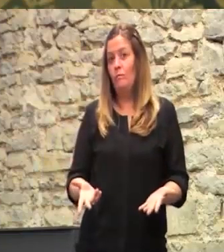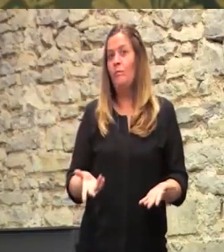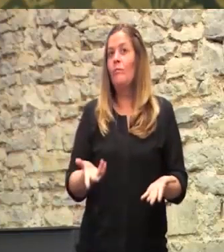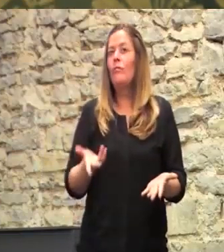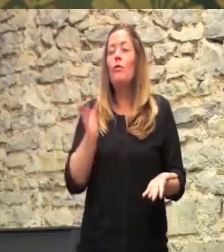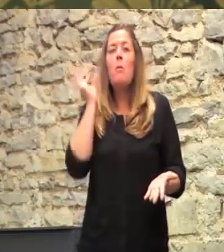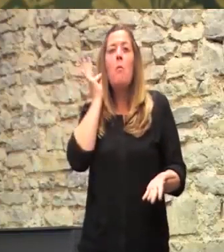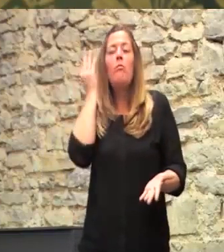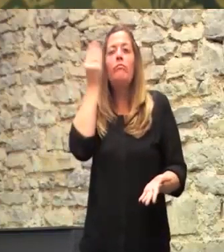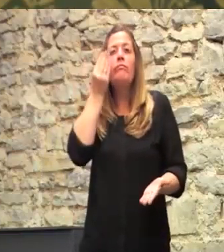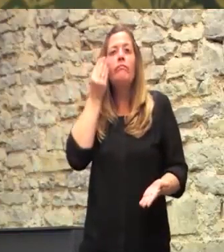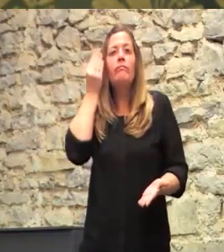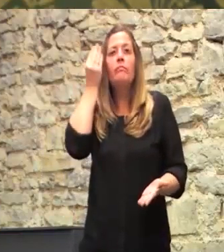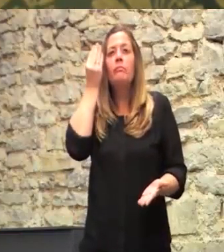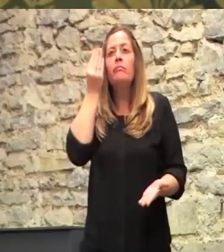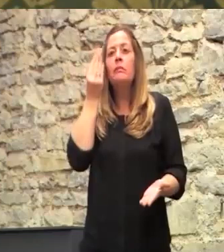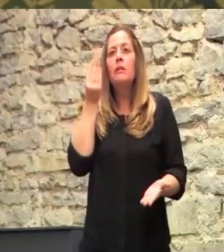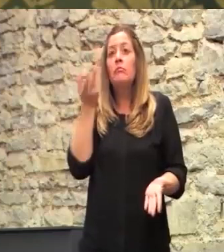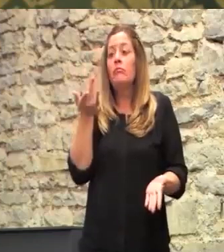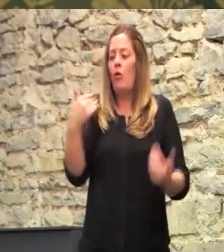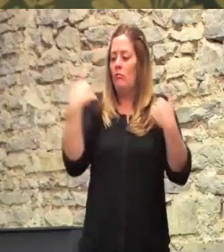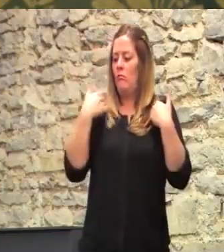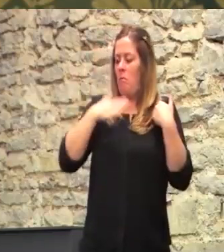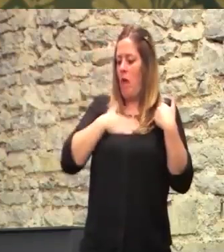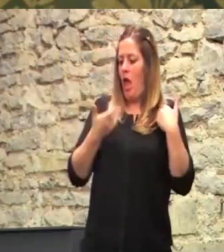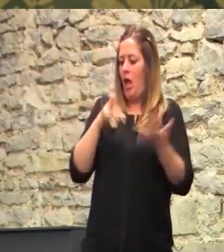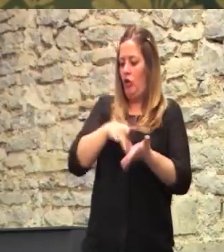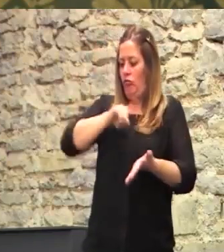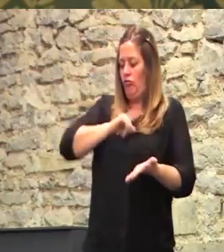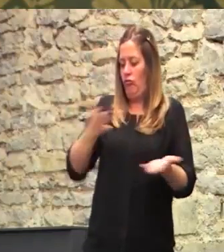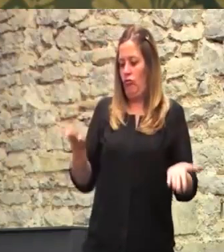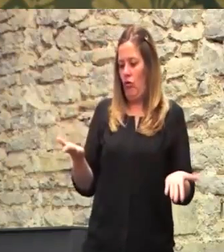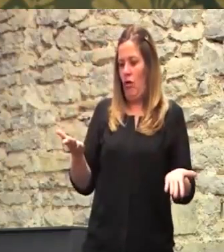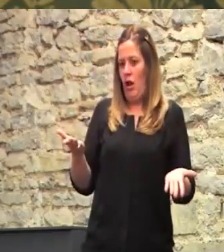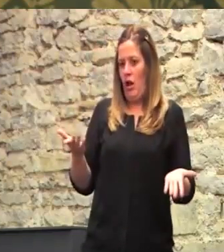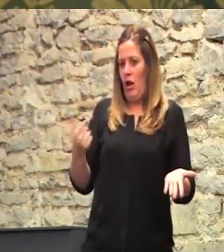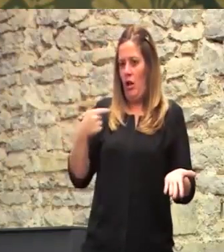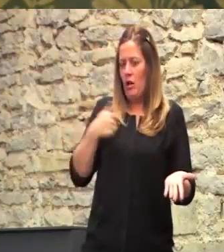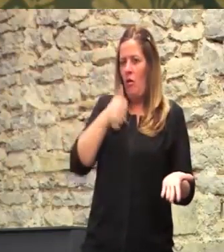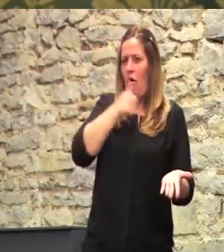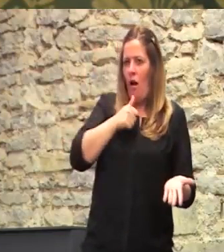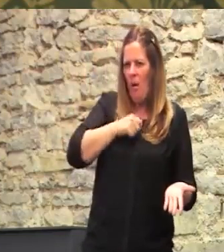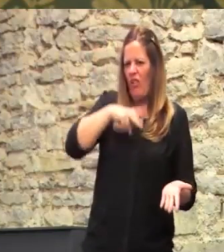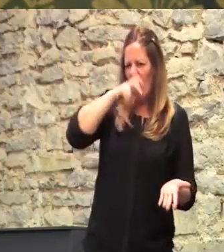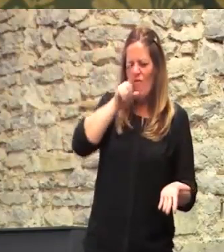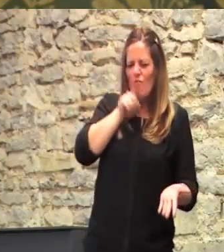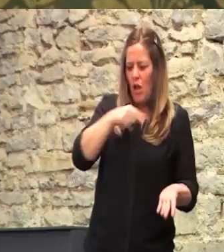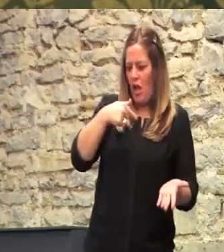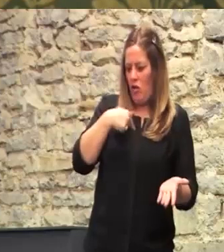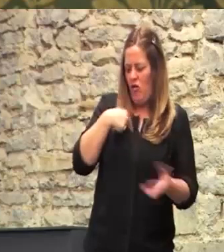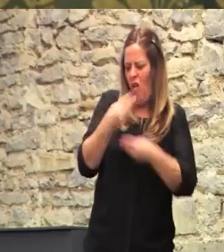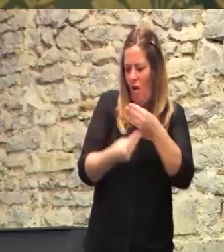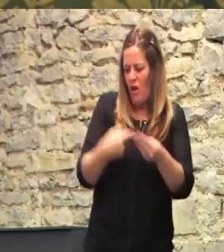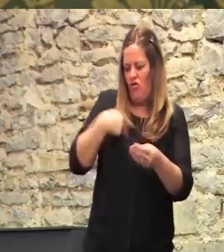ella estuviera a ella le correspondiera sostener soportar ese mal olor y no deberían